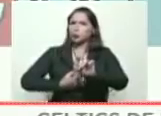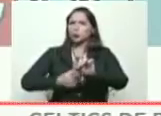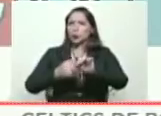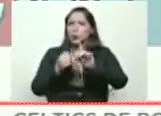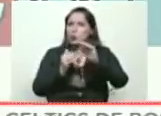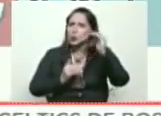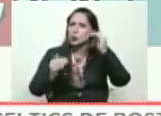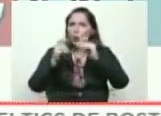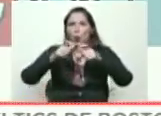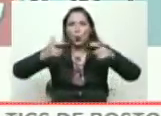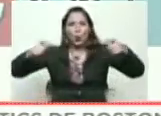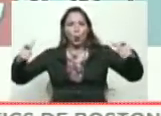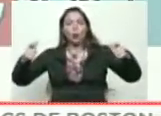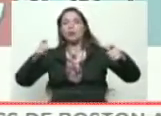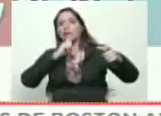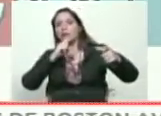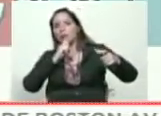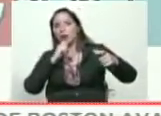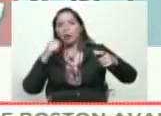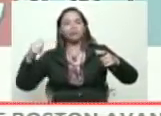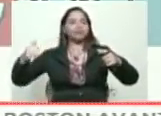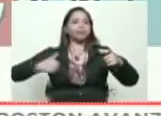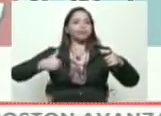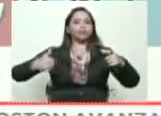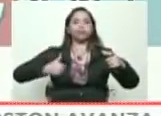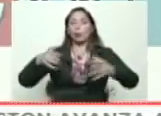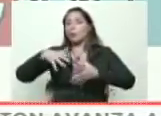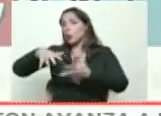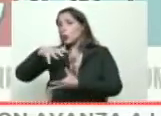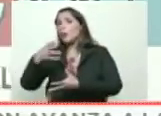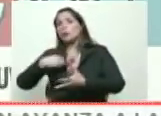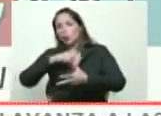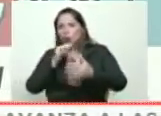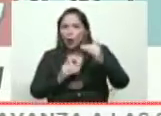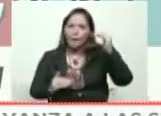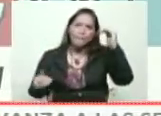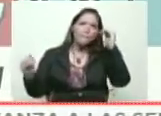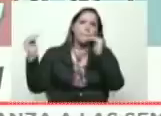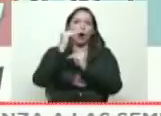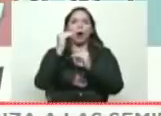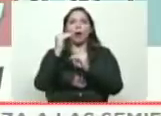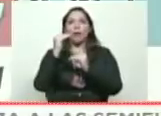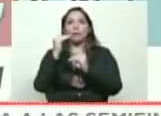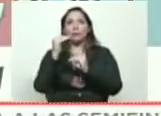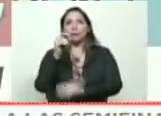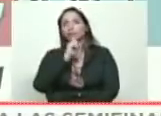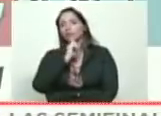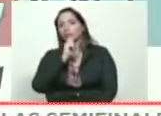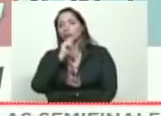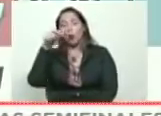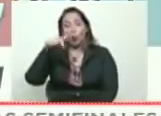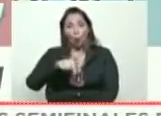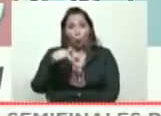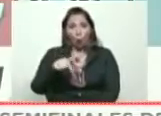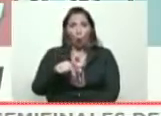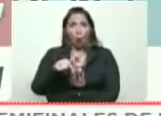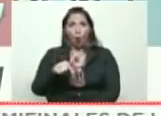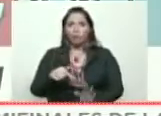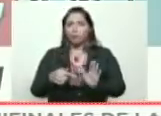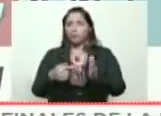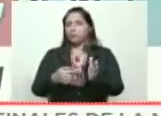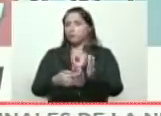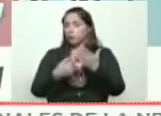en las dificultades, y sea cual sean las circunstancias, vamos a crecernos en estas dificultades que hoy se nos